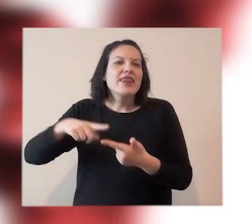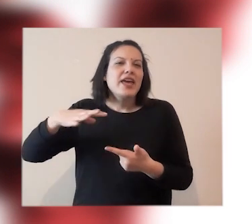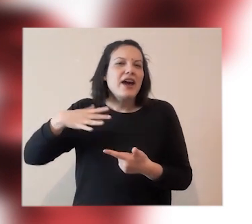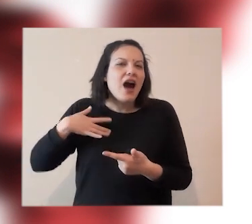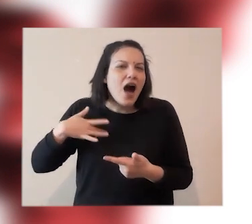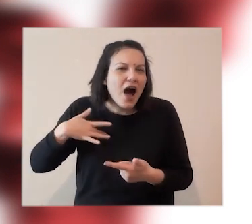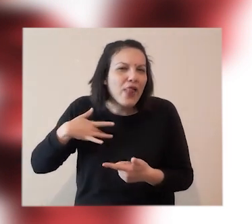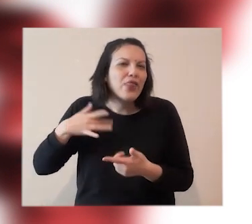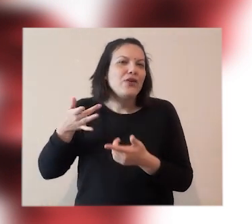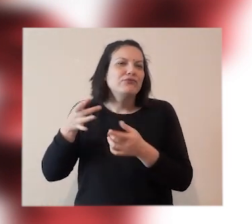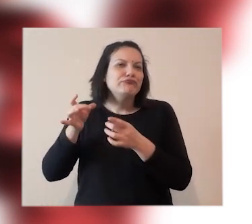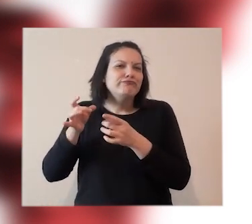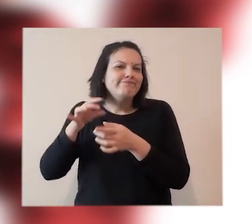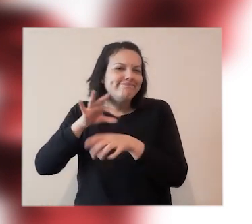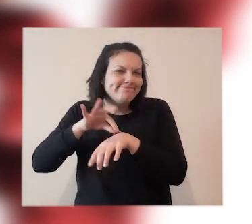cardiológicas, etc.